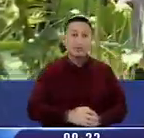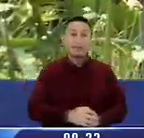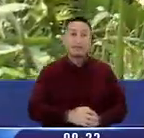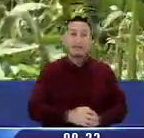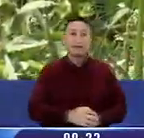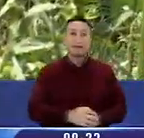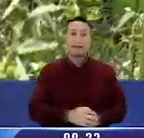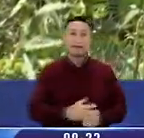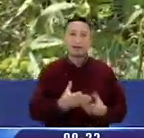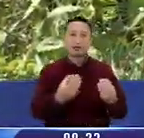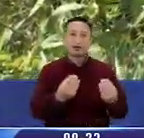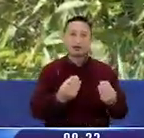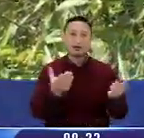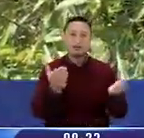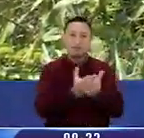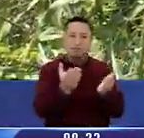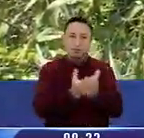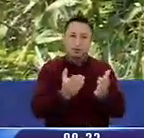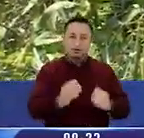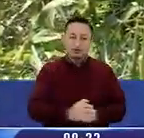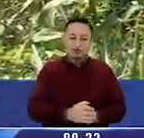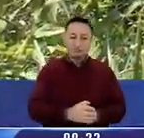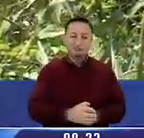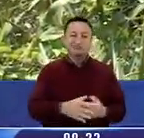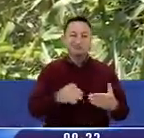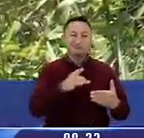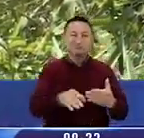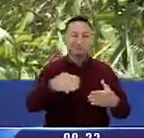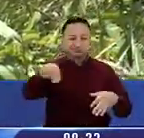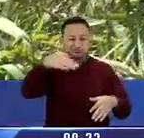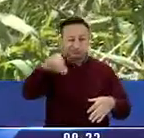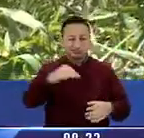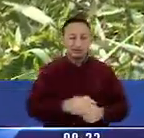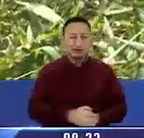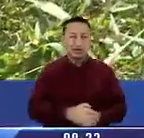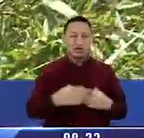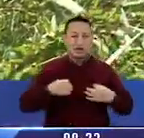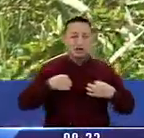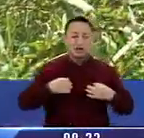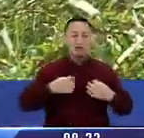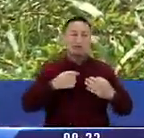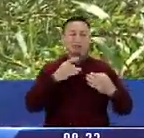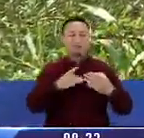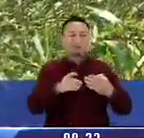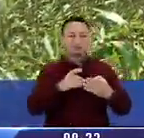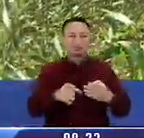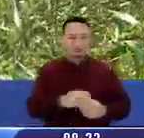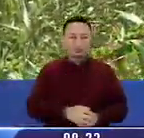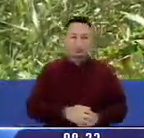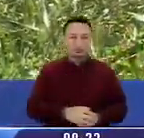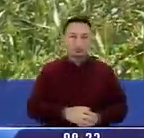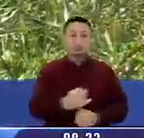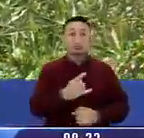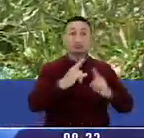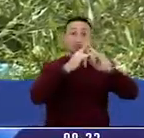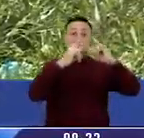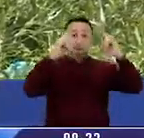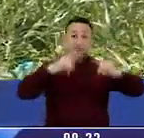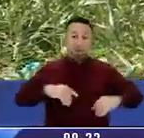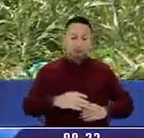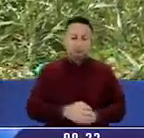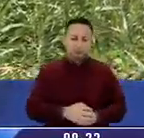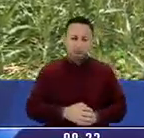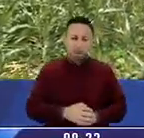un sinnúmero de basura entre cartón, papel, ropa, plásticos, y como techo tenían una especie